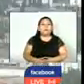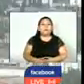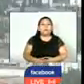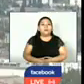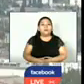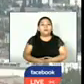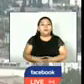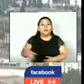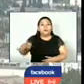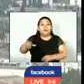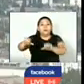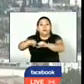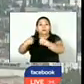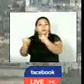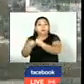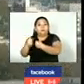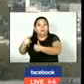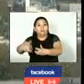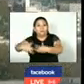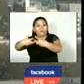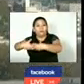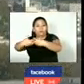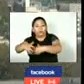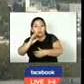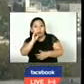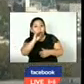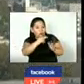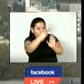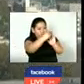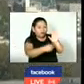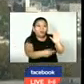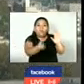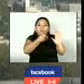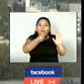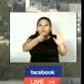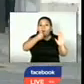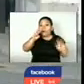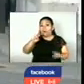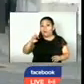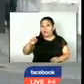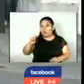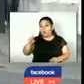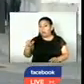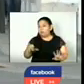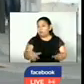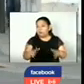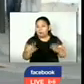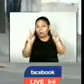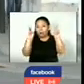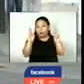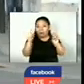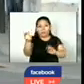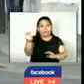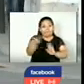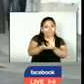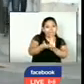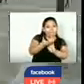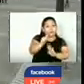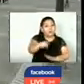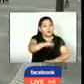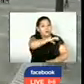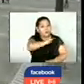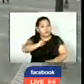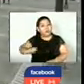La Asociación Salvadoreña de Industriales reveló el primer informe del año 2021 respecto a la economía del país. La